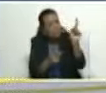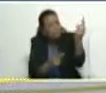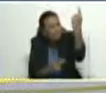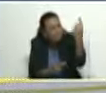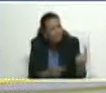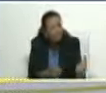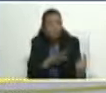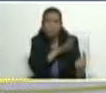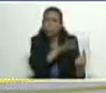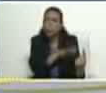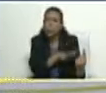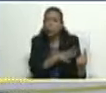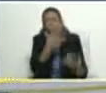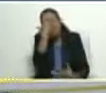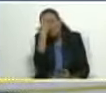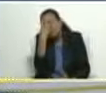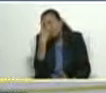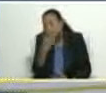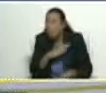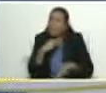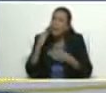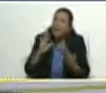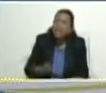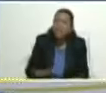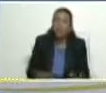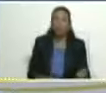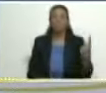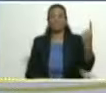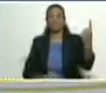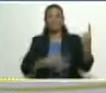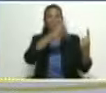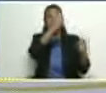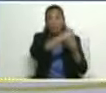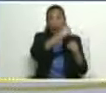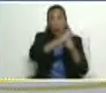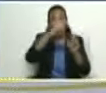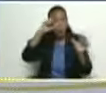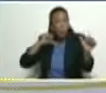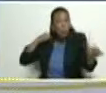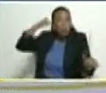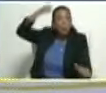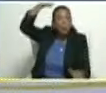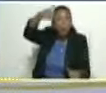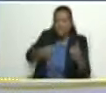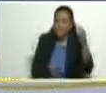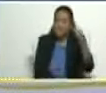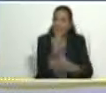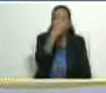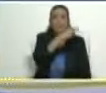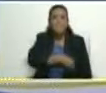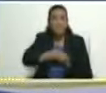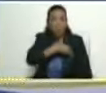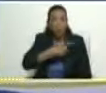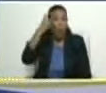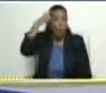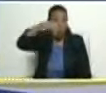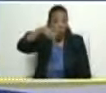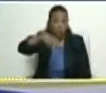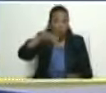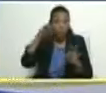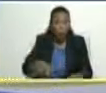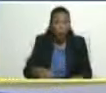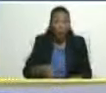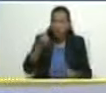no en la tristeza, sino en la exaltación del trabajo, que lanzar esta gran misión? Hoy,